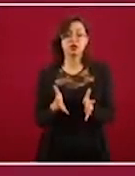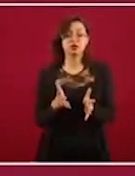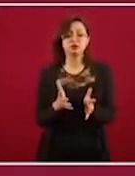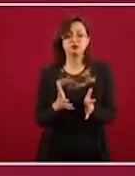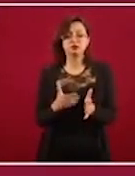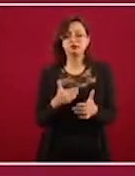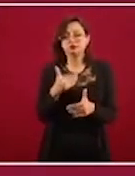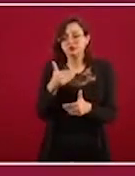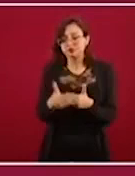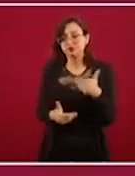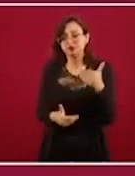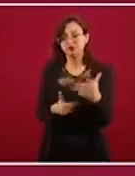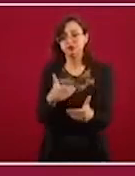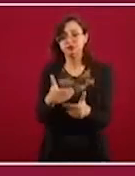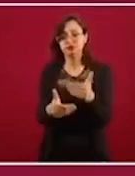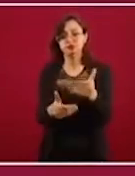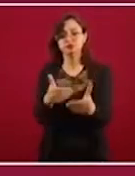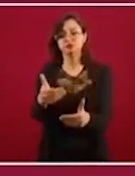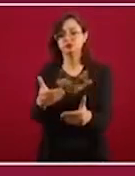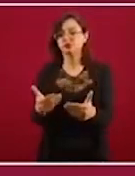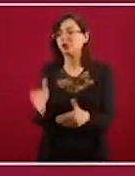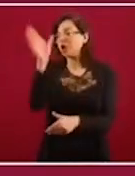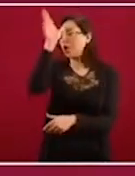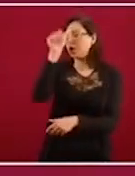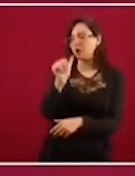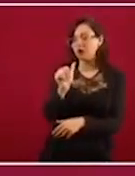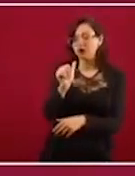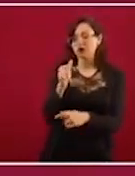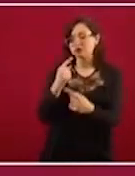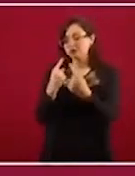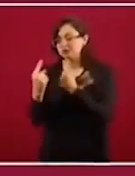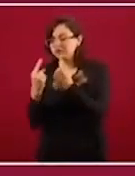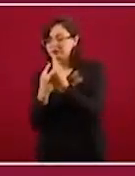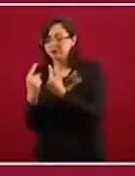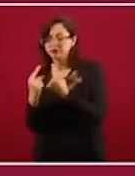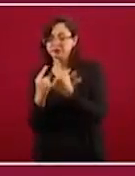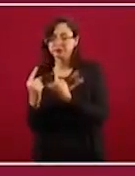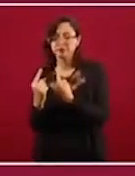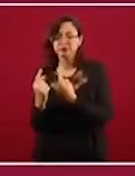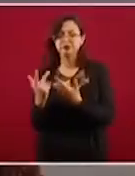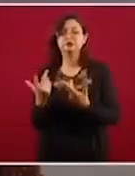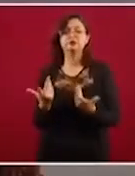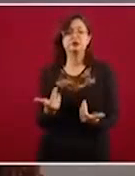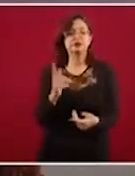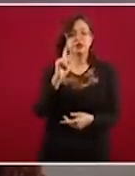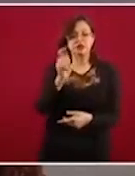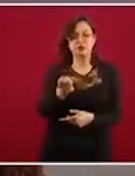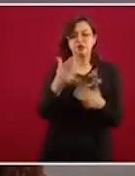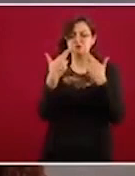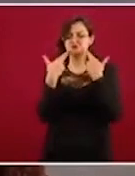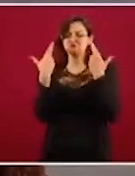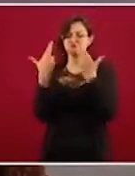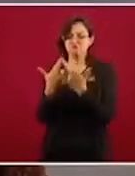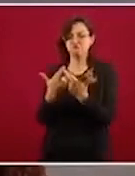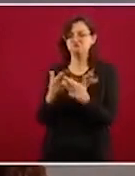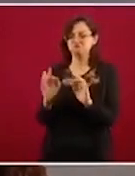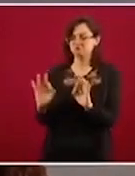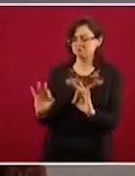en camino a buscar un acuerdo. O sea, fue buena la reunión.